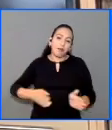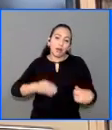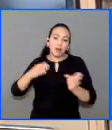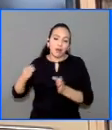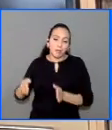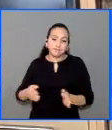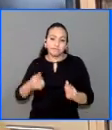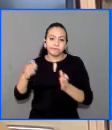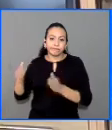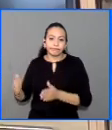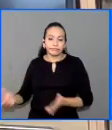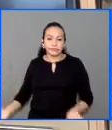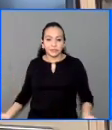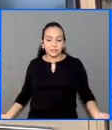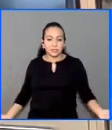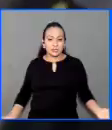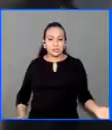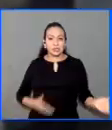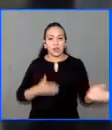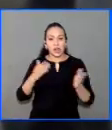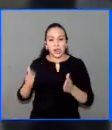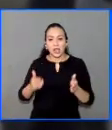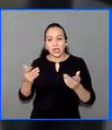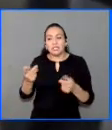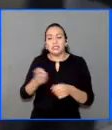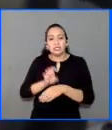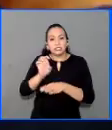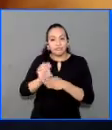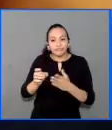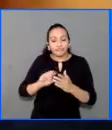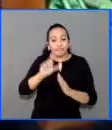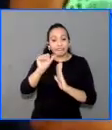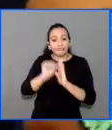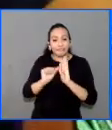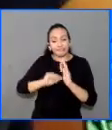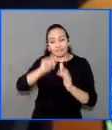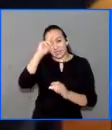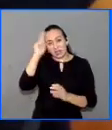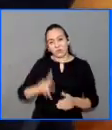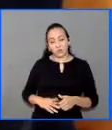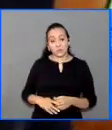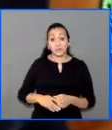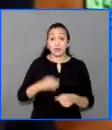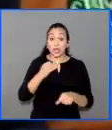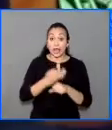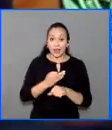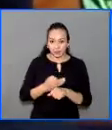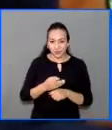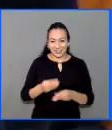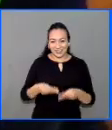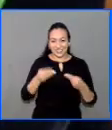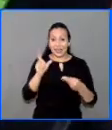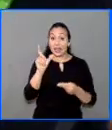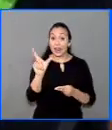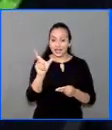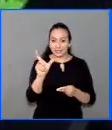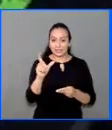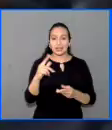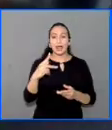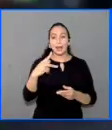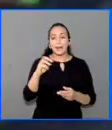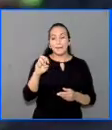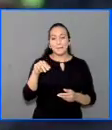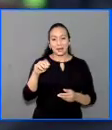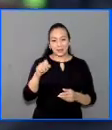cual pues, puede tomar también otros meses. Advirtió que las actuales licencias permanentes van en contra de la propia ley, la